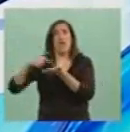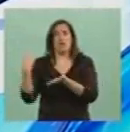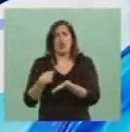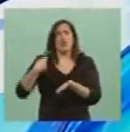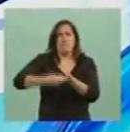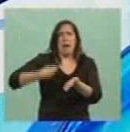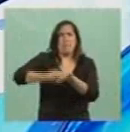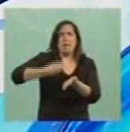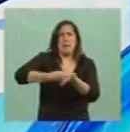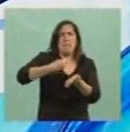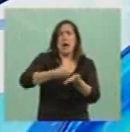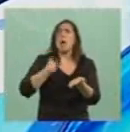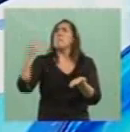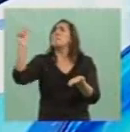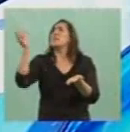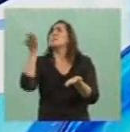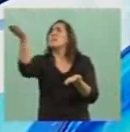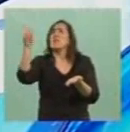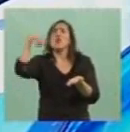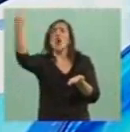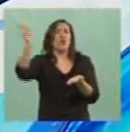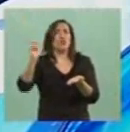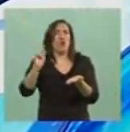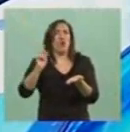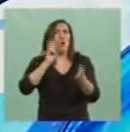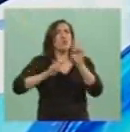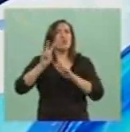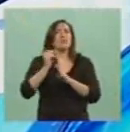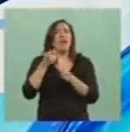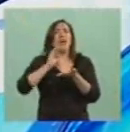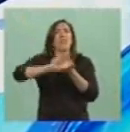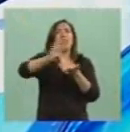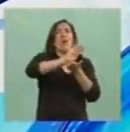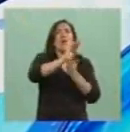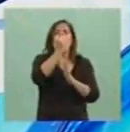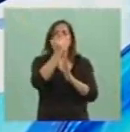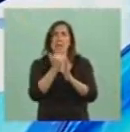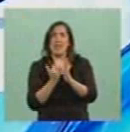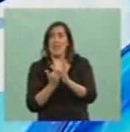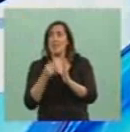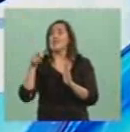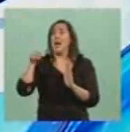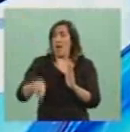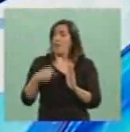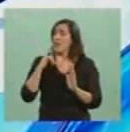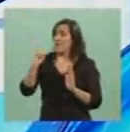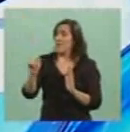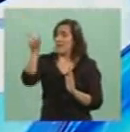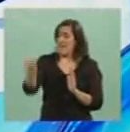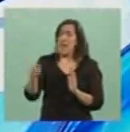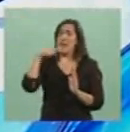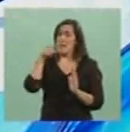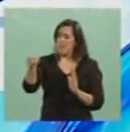día sin pedirle un peso a nadie y desendeudando al país. Quiero decirle que usted acaba de invertir, acaba de tomar la